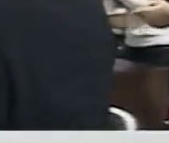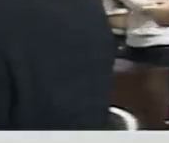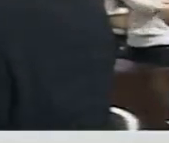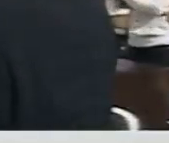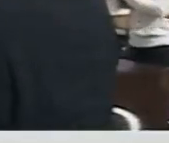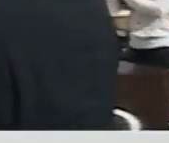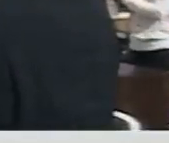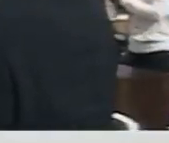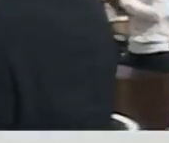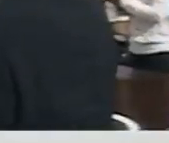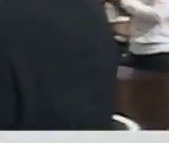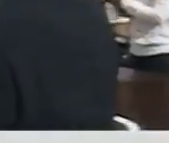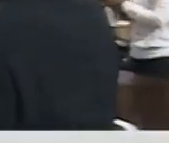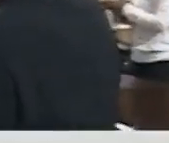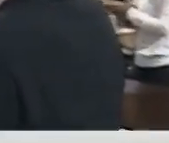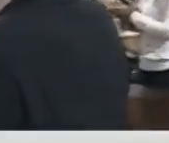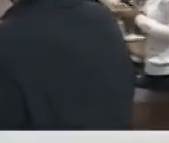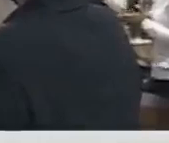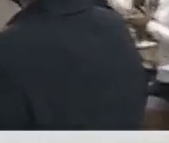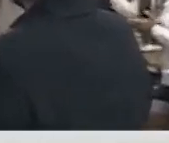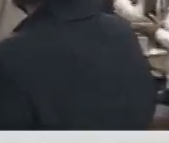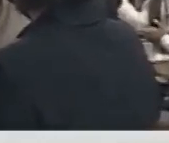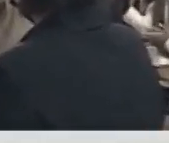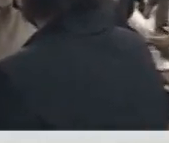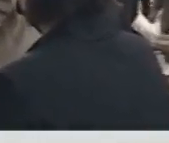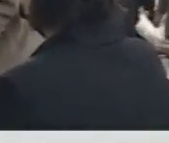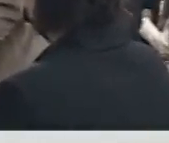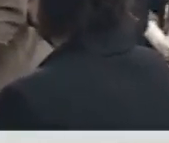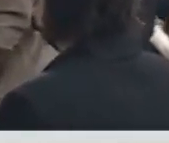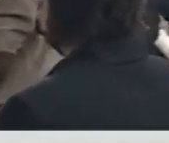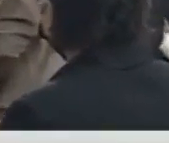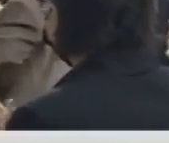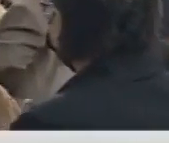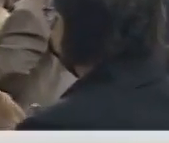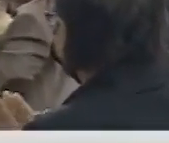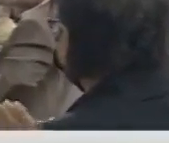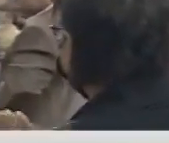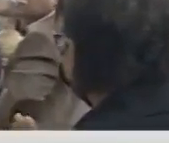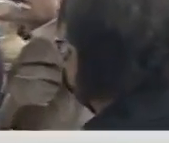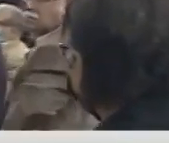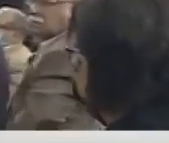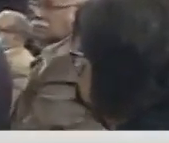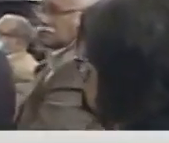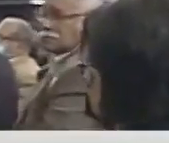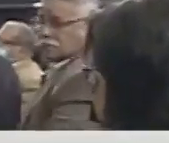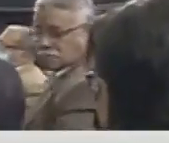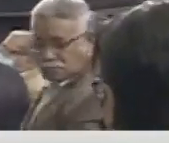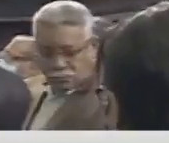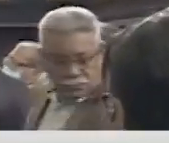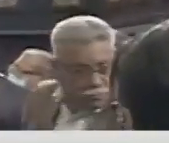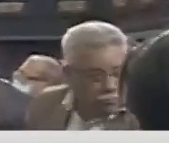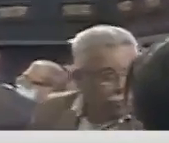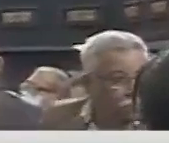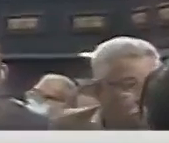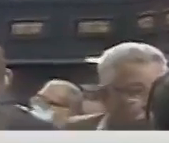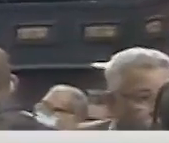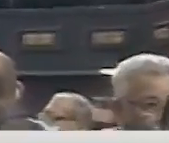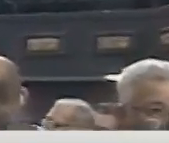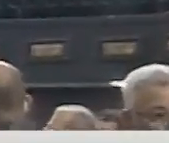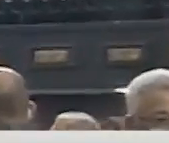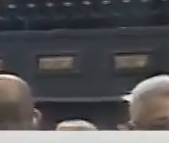luchador incansable como nuestro querido diputado Héctor Agüero se encontrará por siempre en los anales